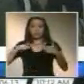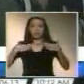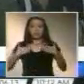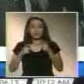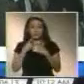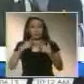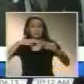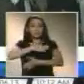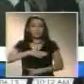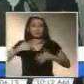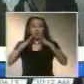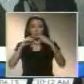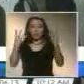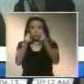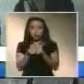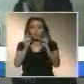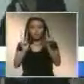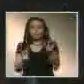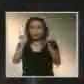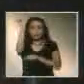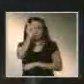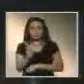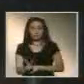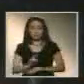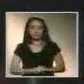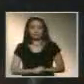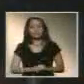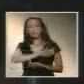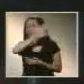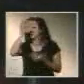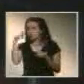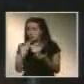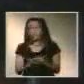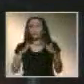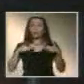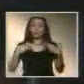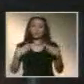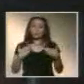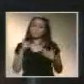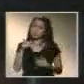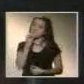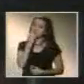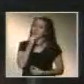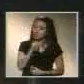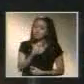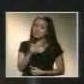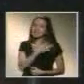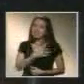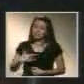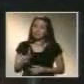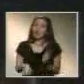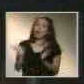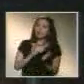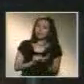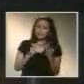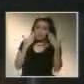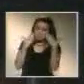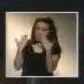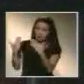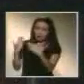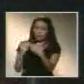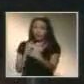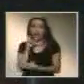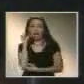disfrutemos juntos. ¡Viva Venezuela! Y todos contentos por esa buena noticia y ansiosos de verlo de nuevo en el